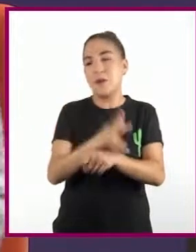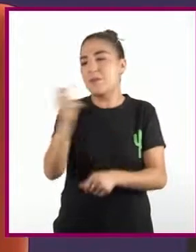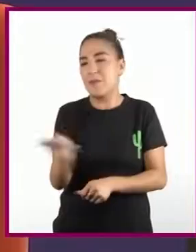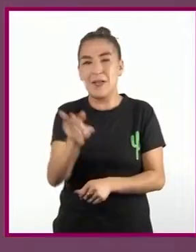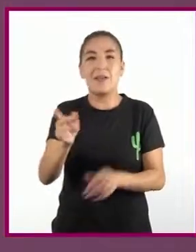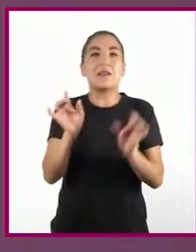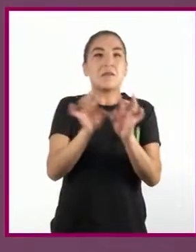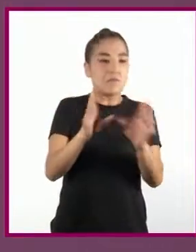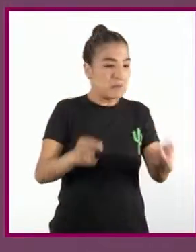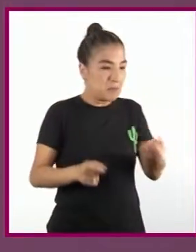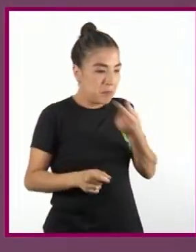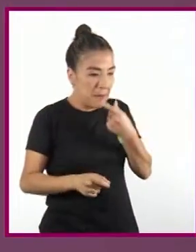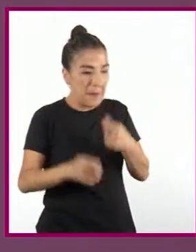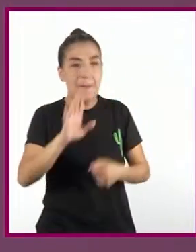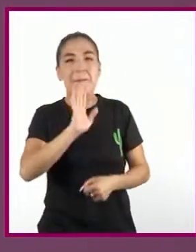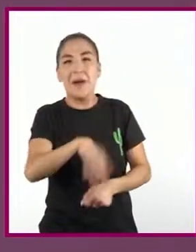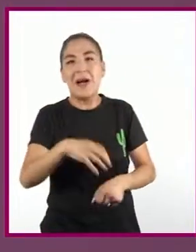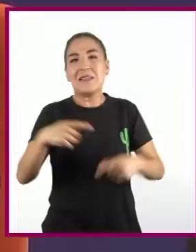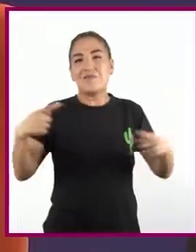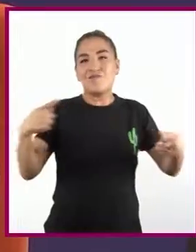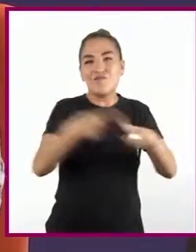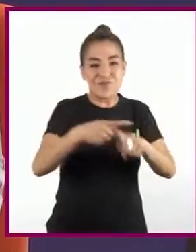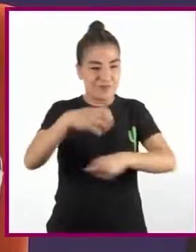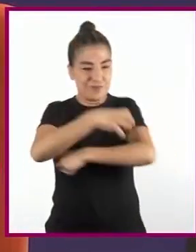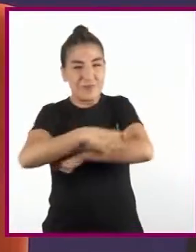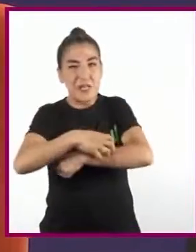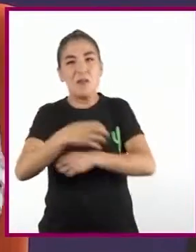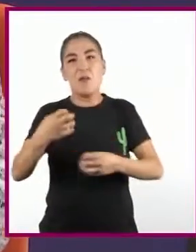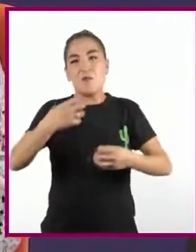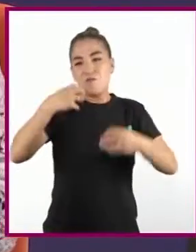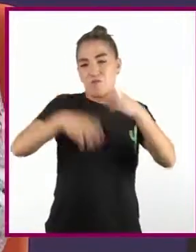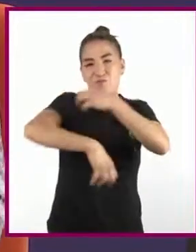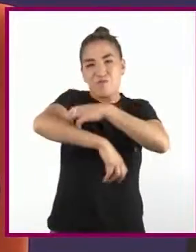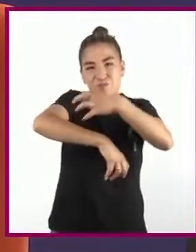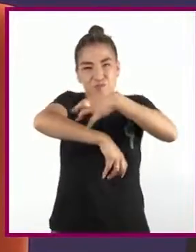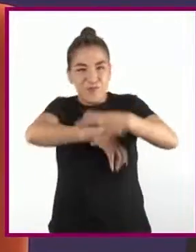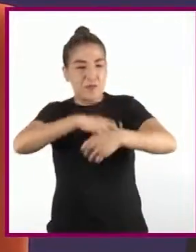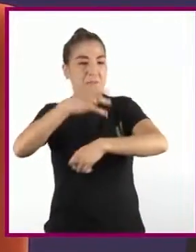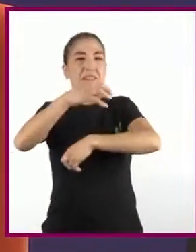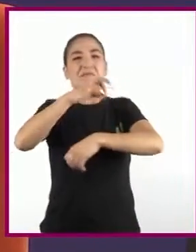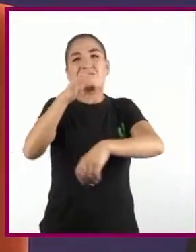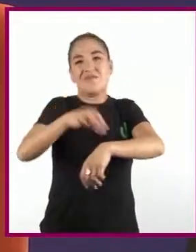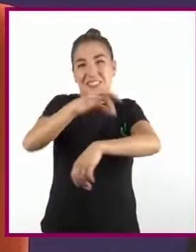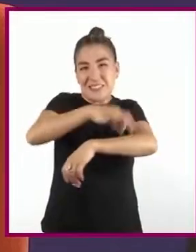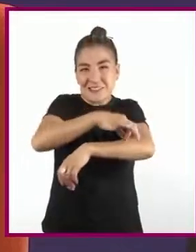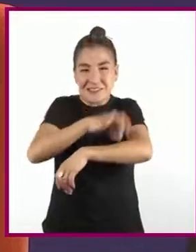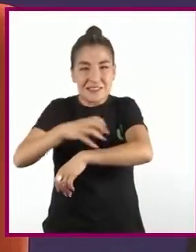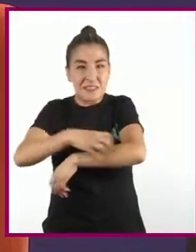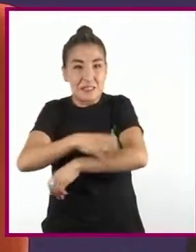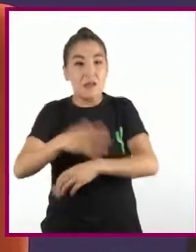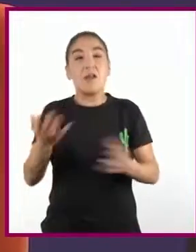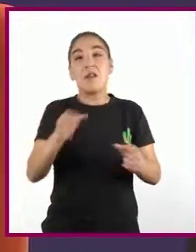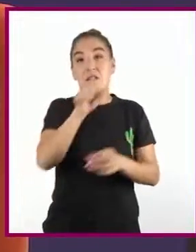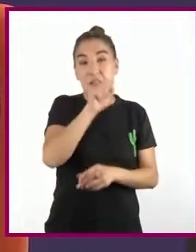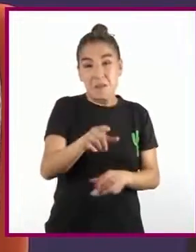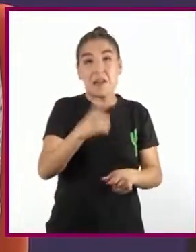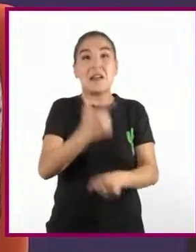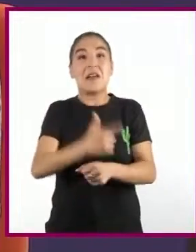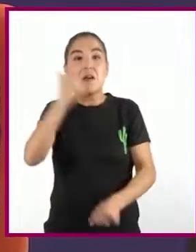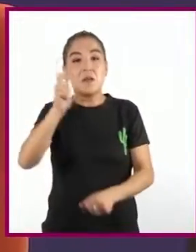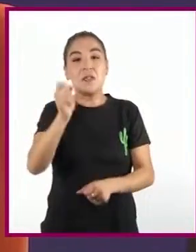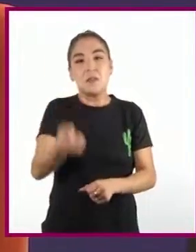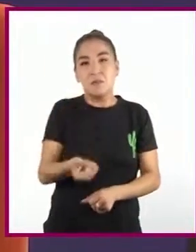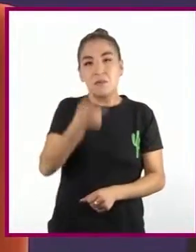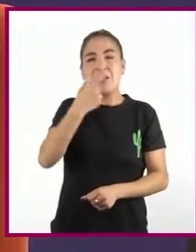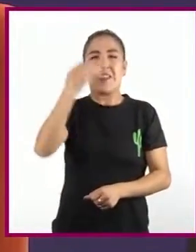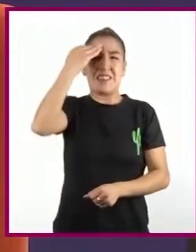mala al medicamento, que bueno, puede ser de un hinchazón, urticaria y demás, pero en un caso grave, sobre todo si estamos tomando un medicamento